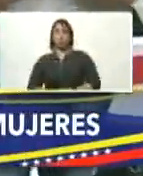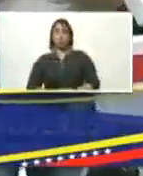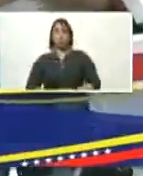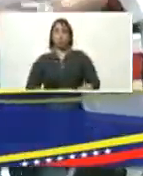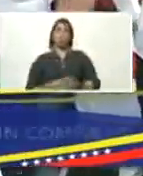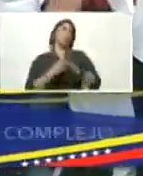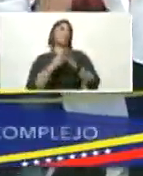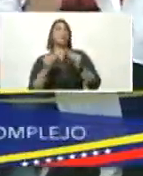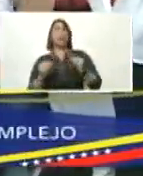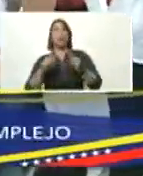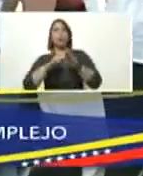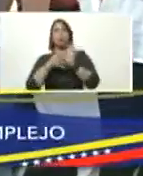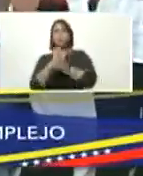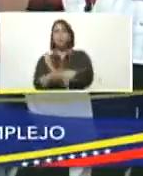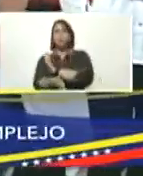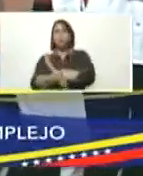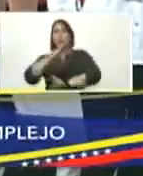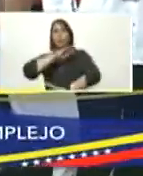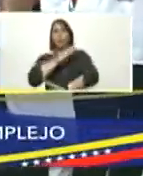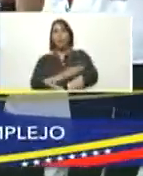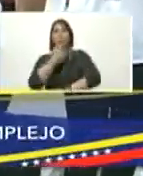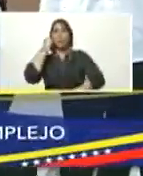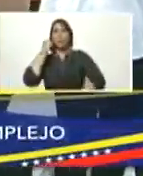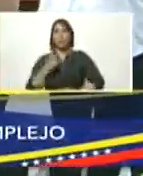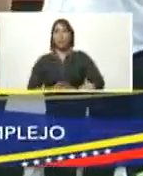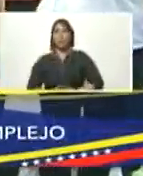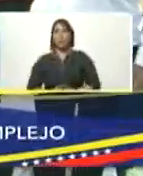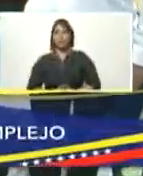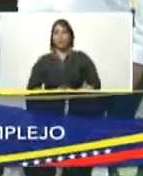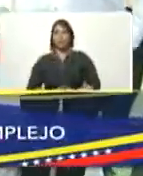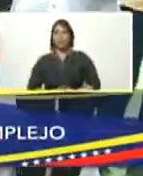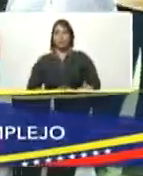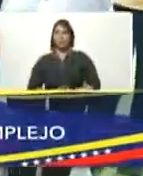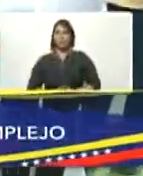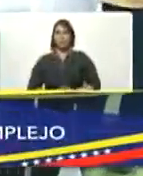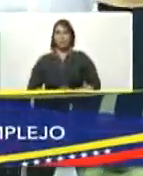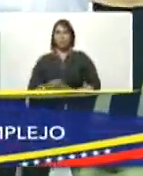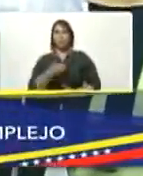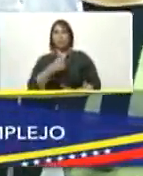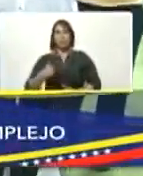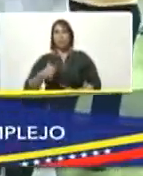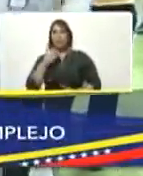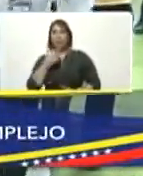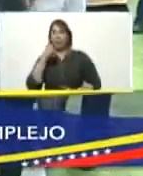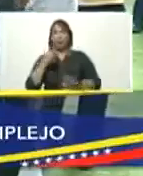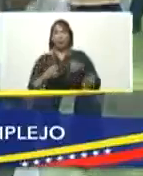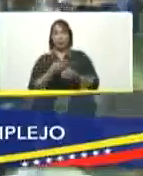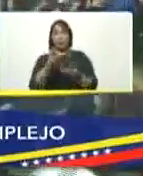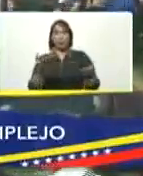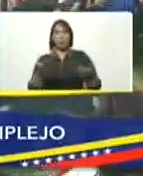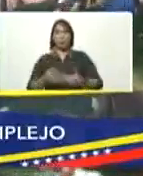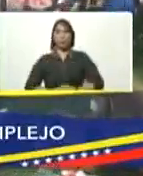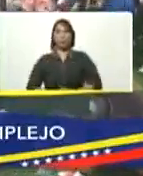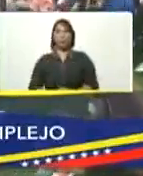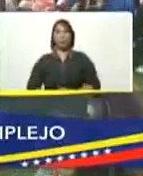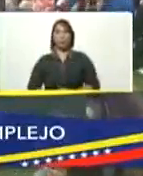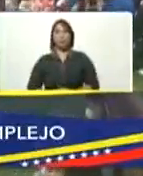todo el concepto del feminismo venezolano. Porque quiero decirles algo a ustedes.